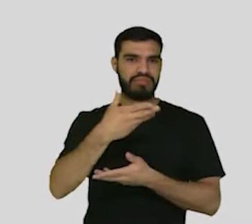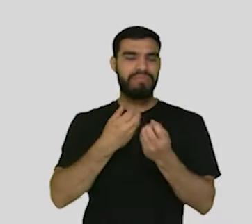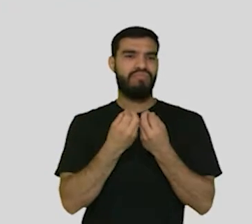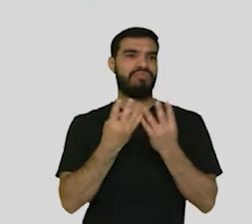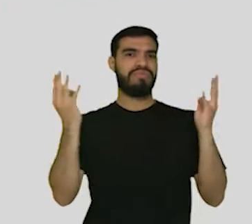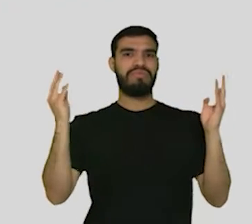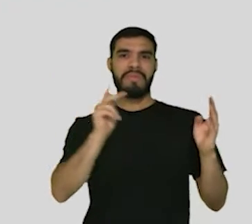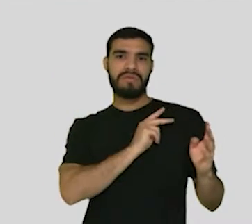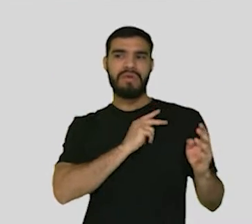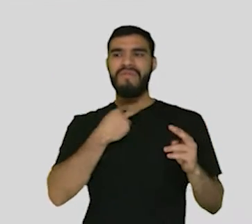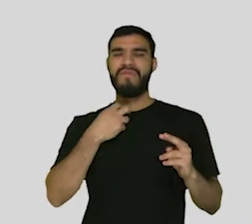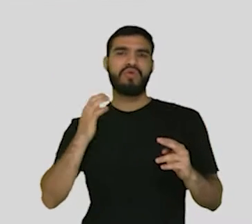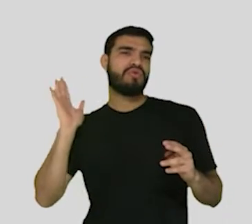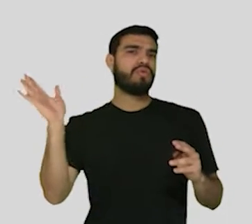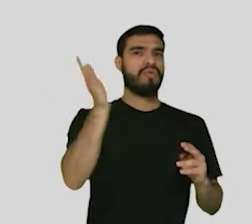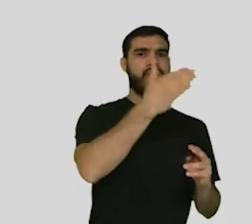huereco azuba